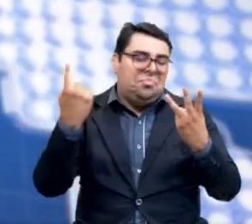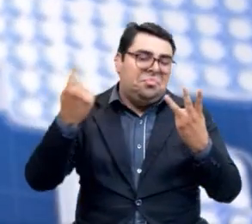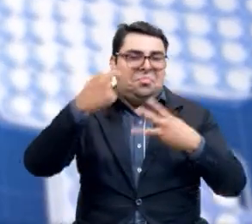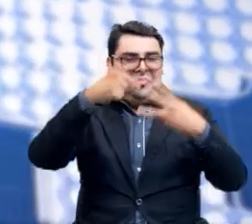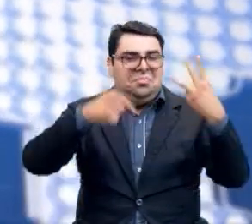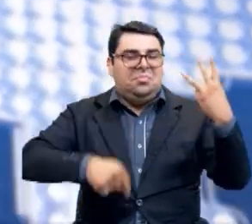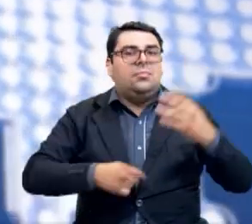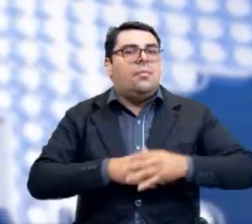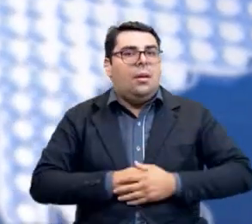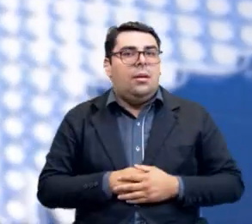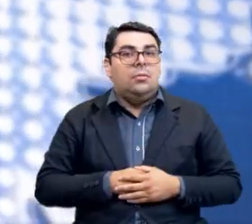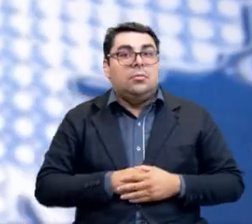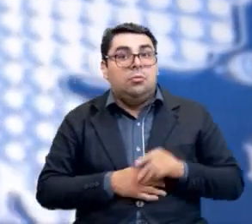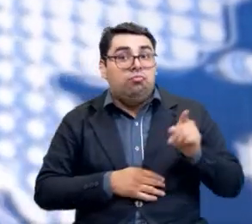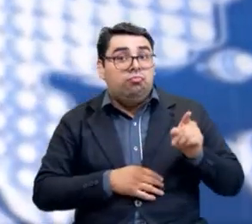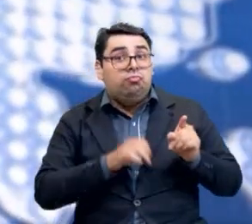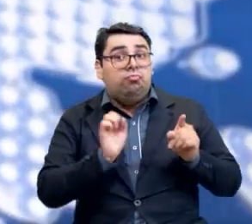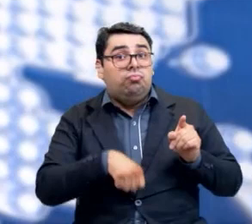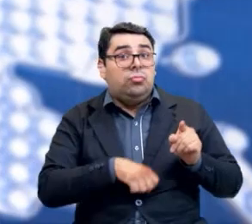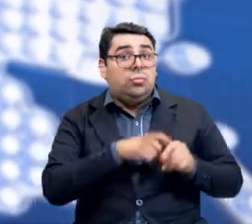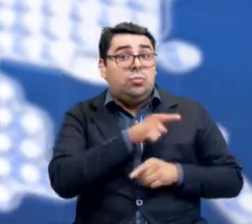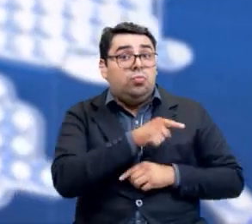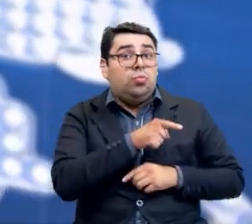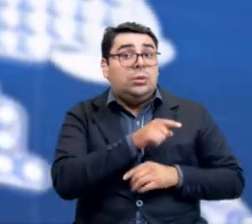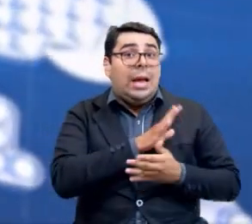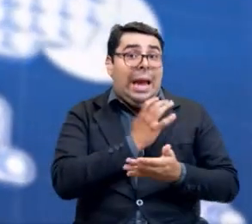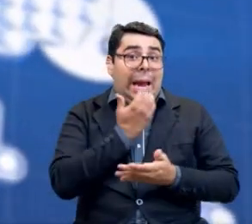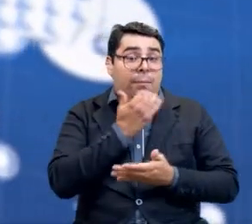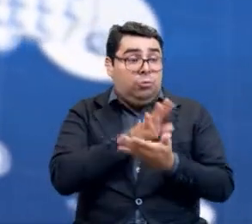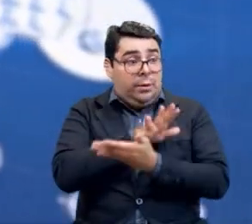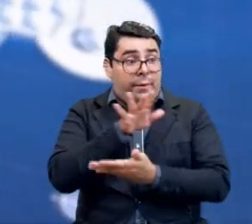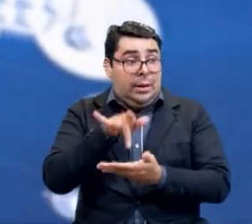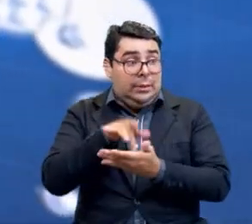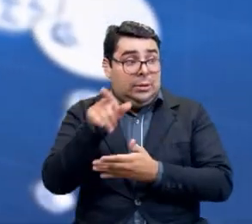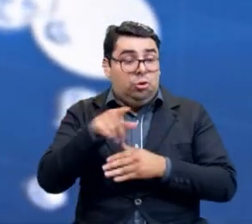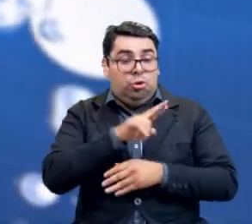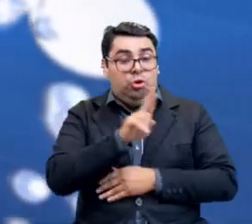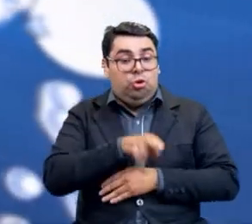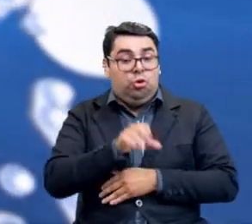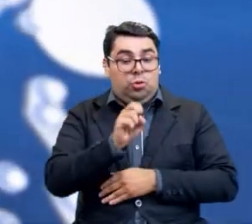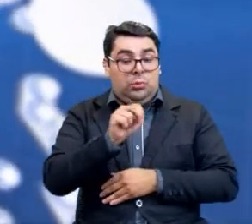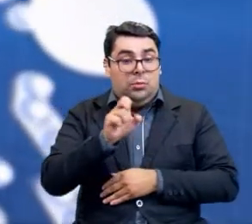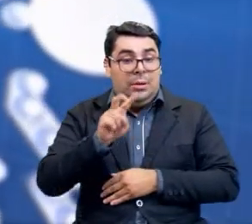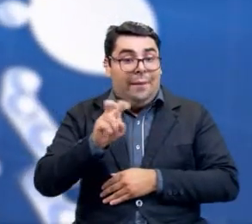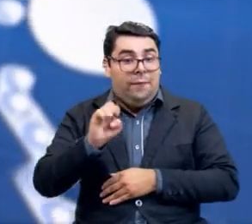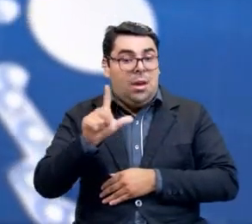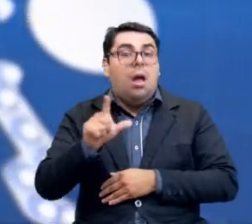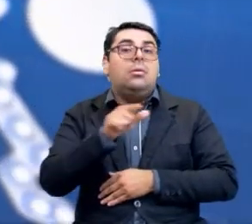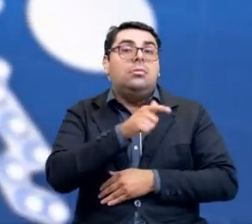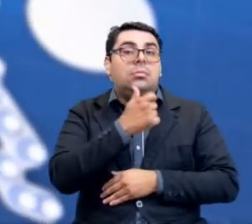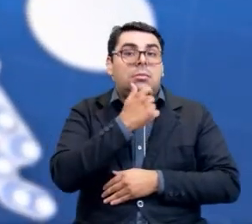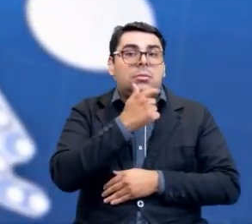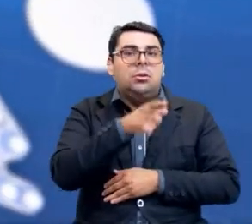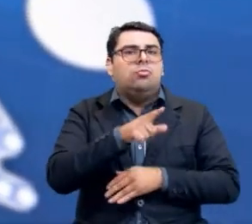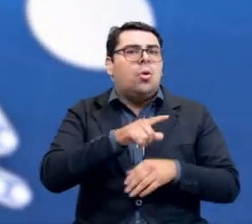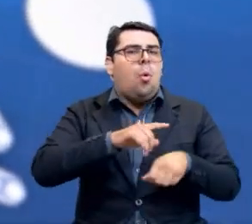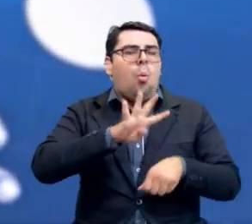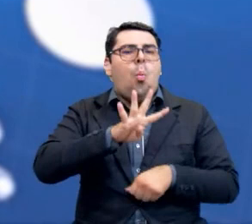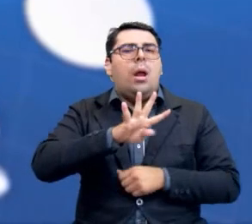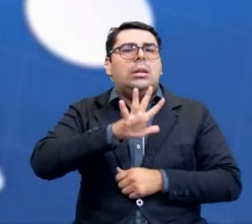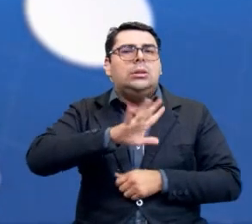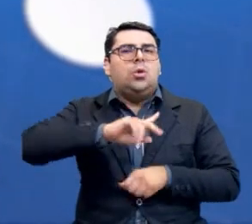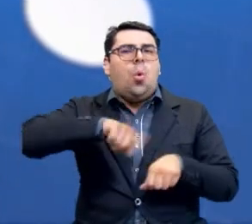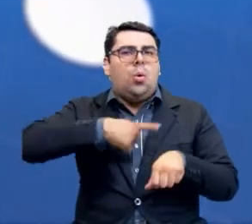Pero entonces, si usted la sacara directamente en zona vial, como ya sabe manejar, solamente tendría que validar 45 horitas.